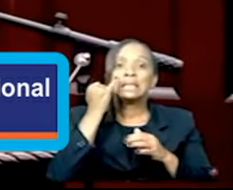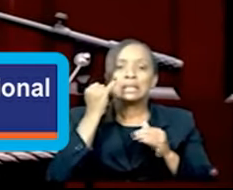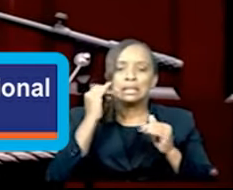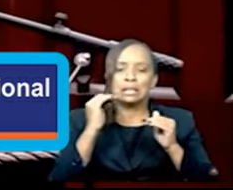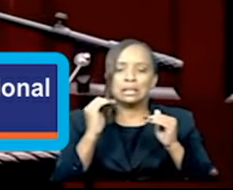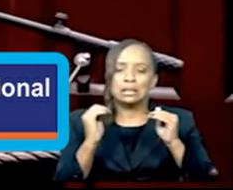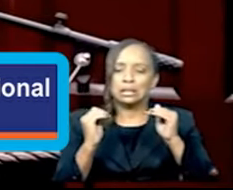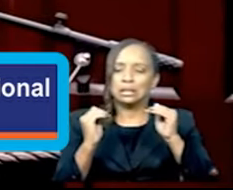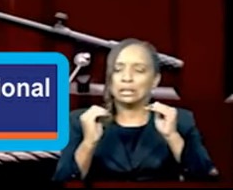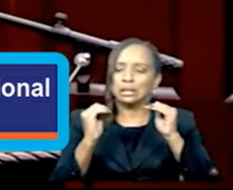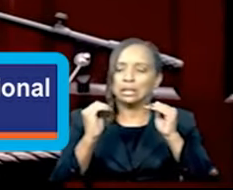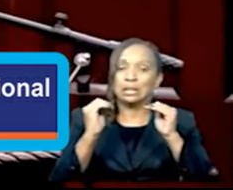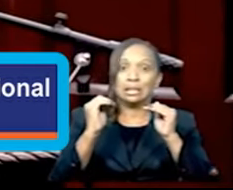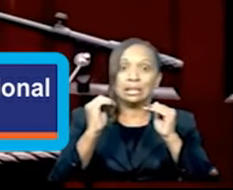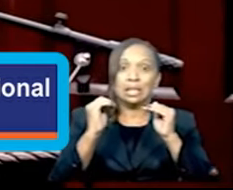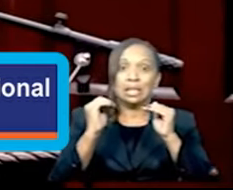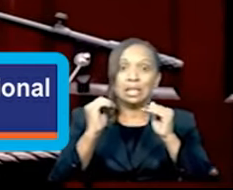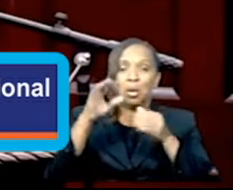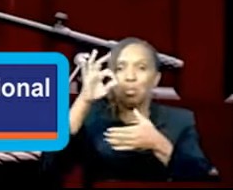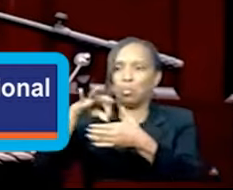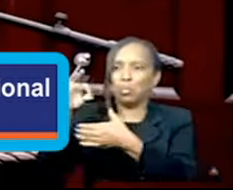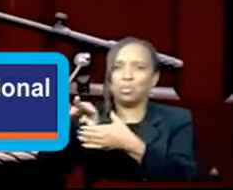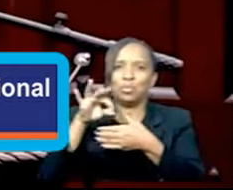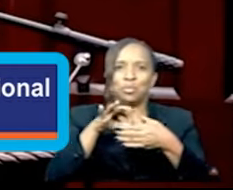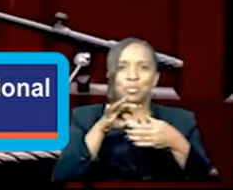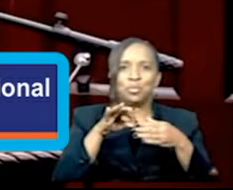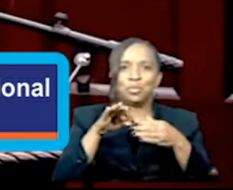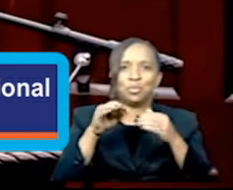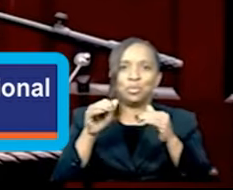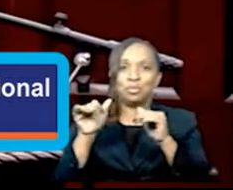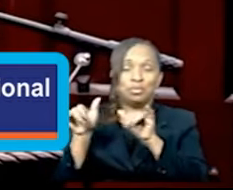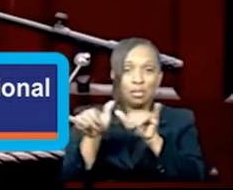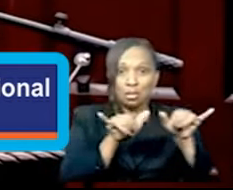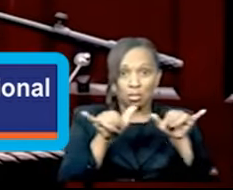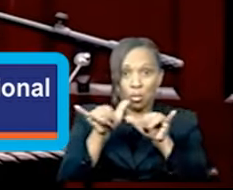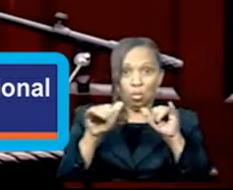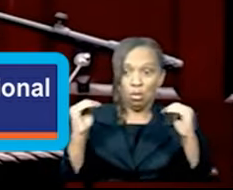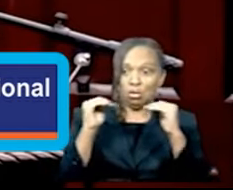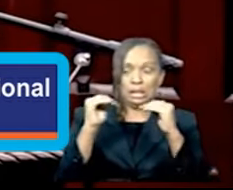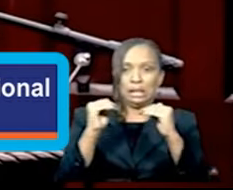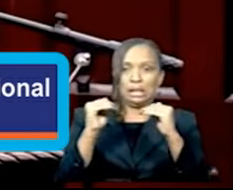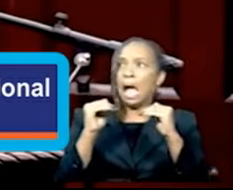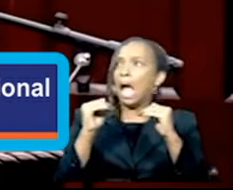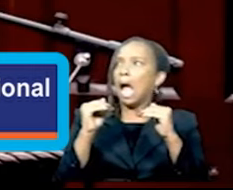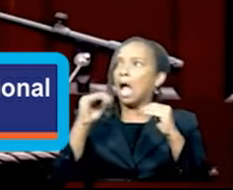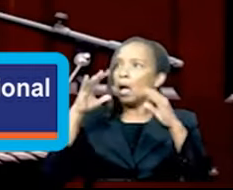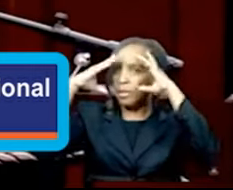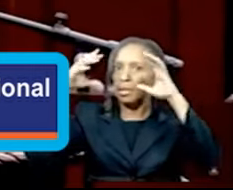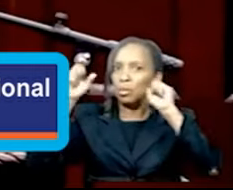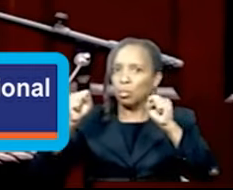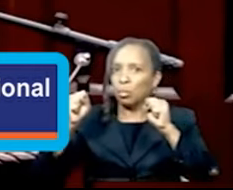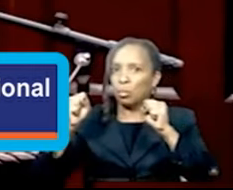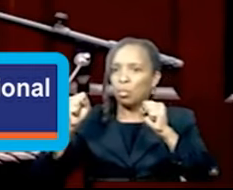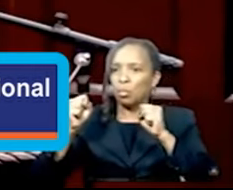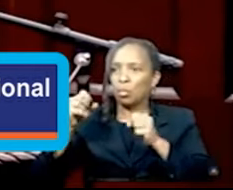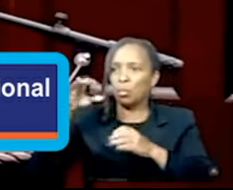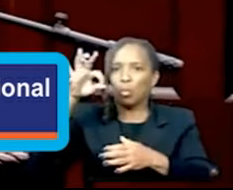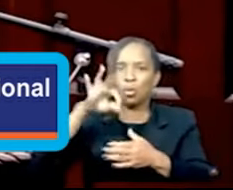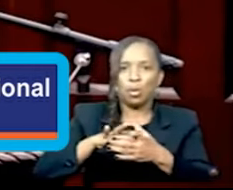romper ese empate. Dada esa circunstancia y tomando ese mismo lineamiento de que el presidente de la